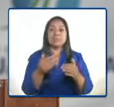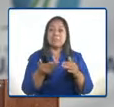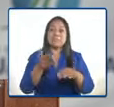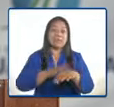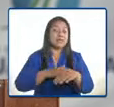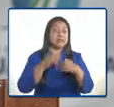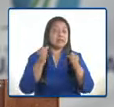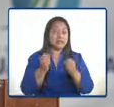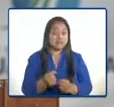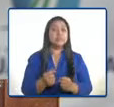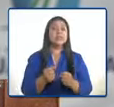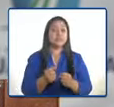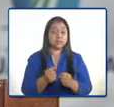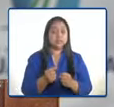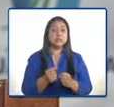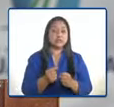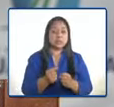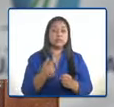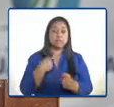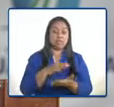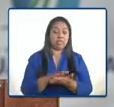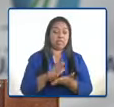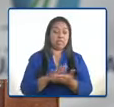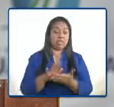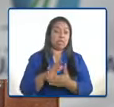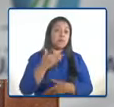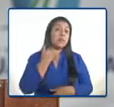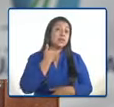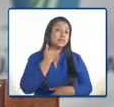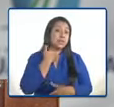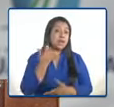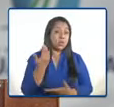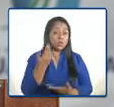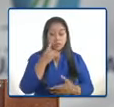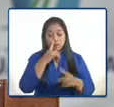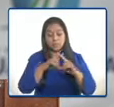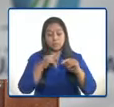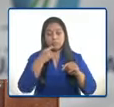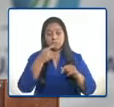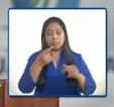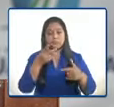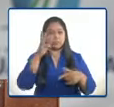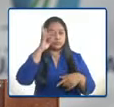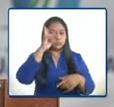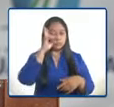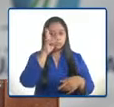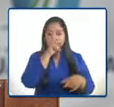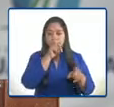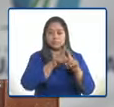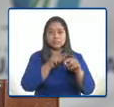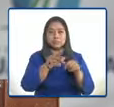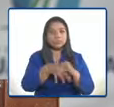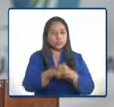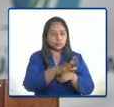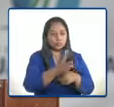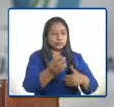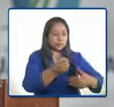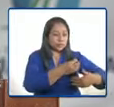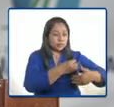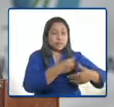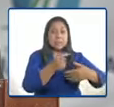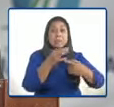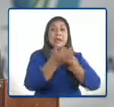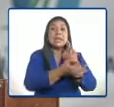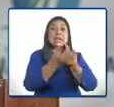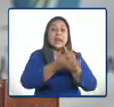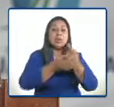costos de nuestros productos. Y recordemos, cuando toda la cosecha de banano se va para